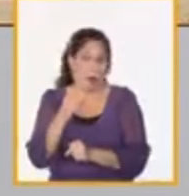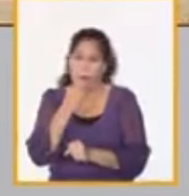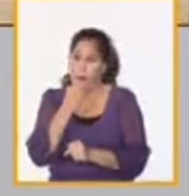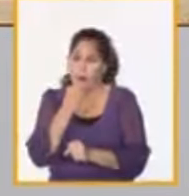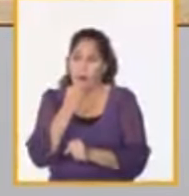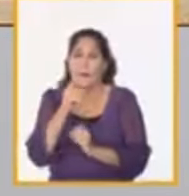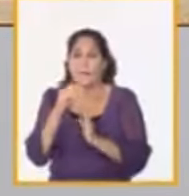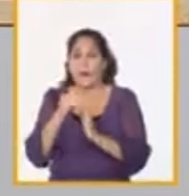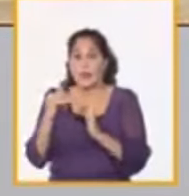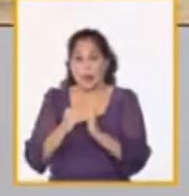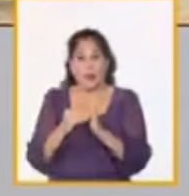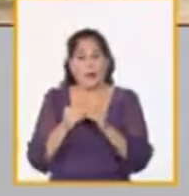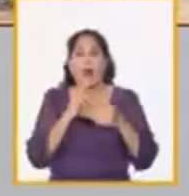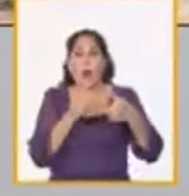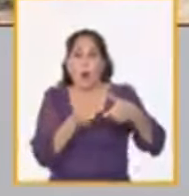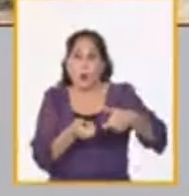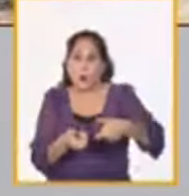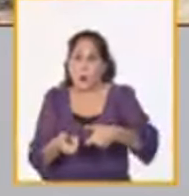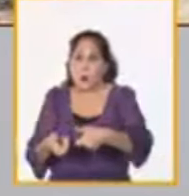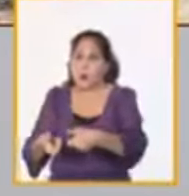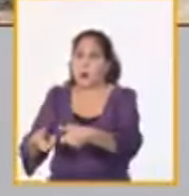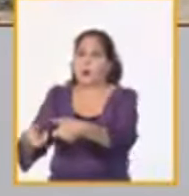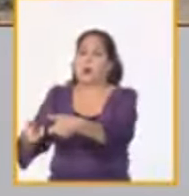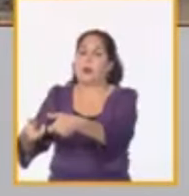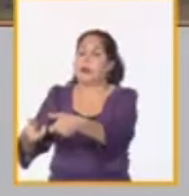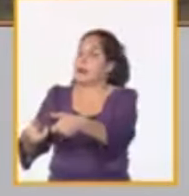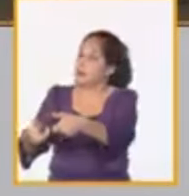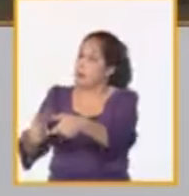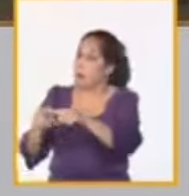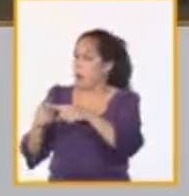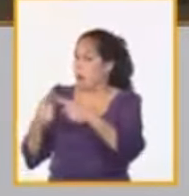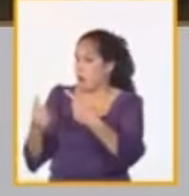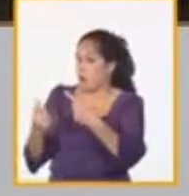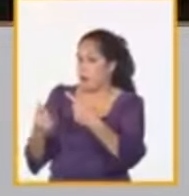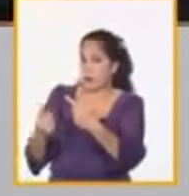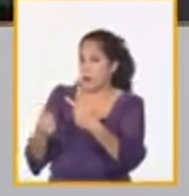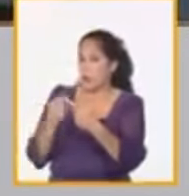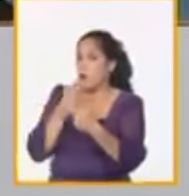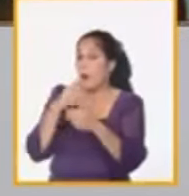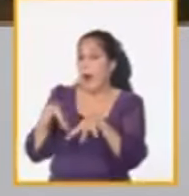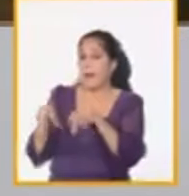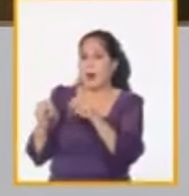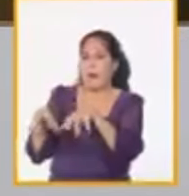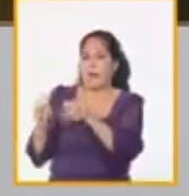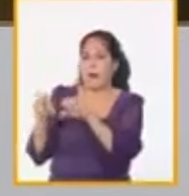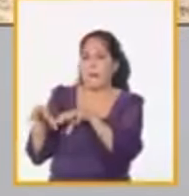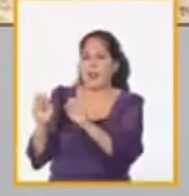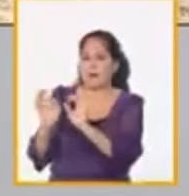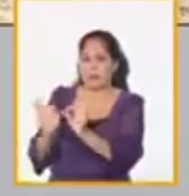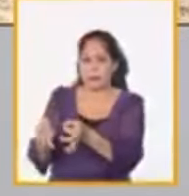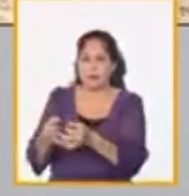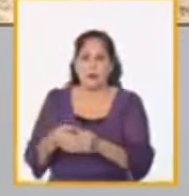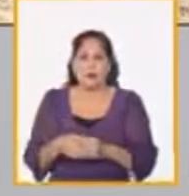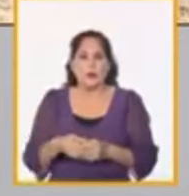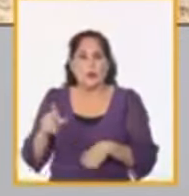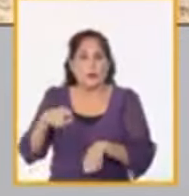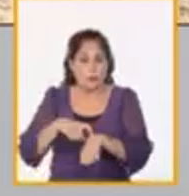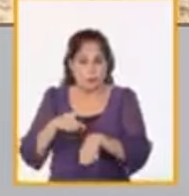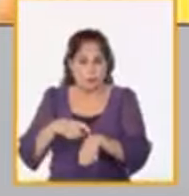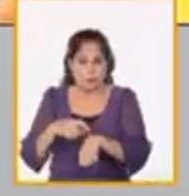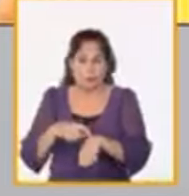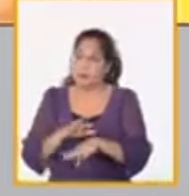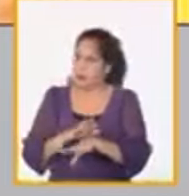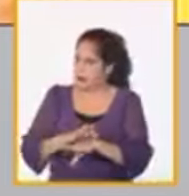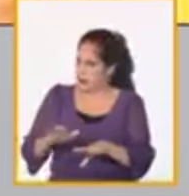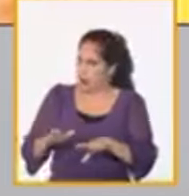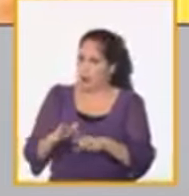que debíamos, en lo fundamental, por el tema energético, y en estos momentos están funcionando. O sea